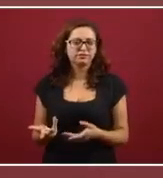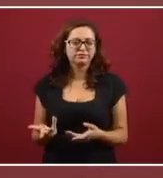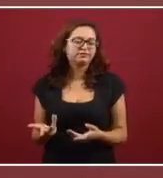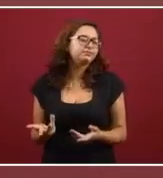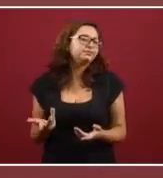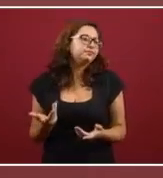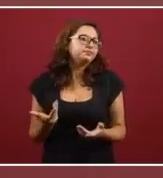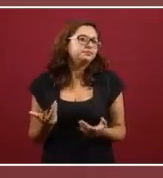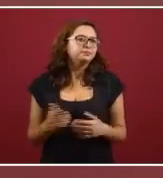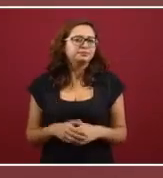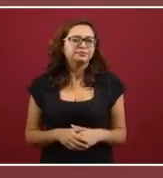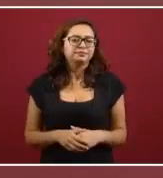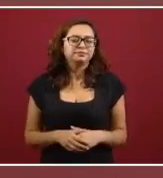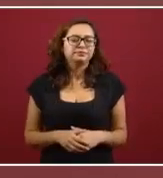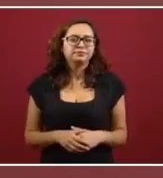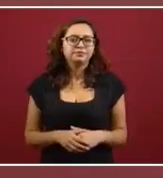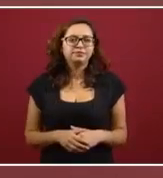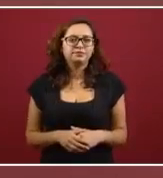Entonces,